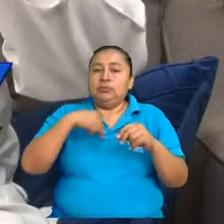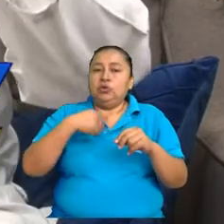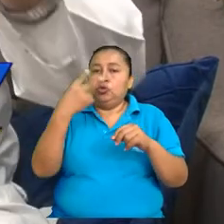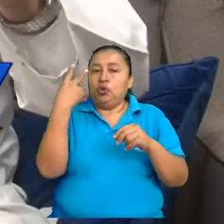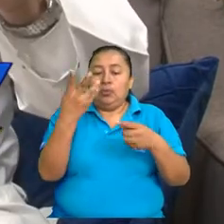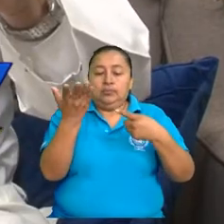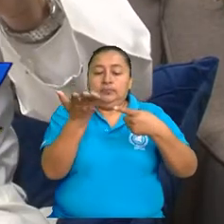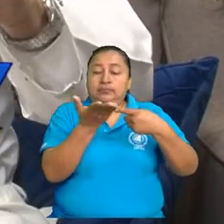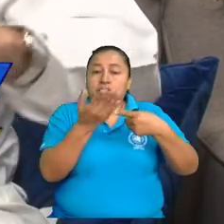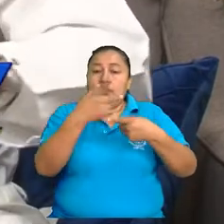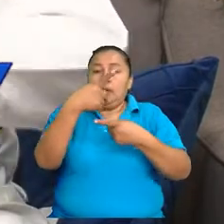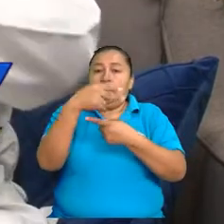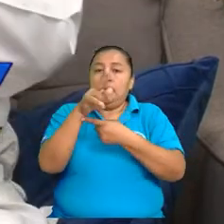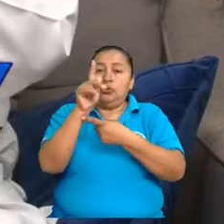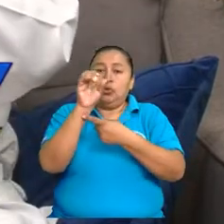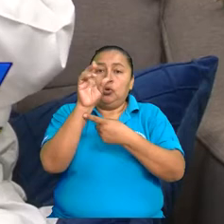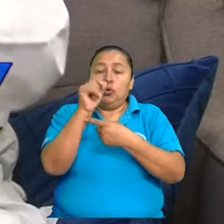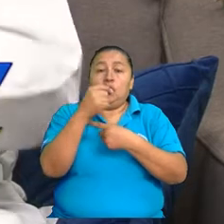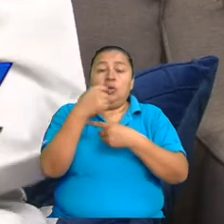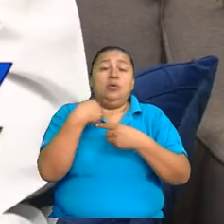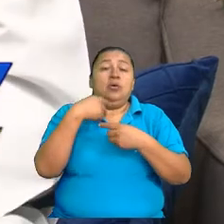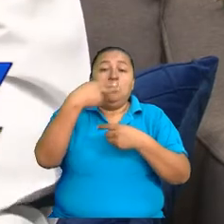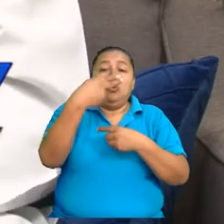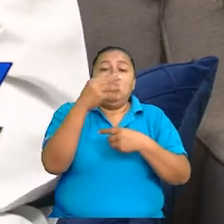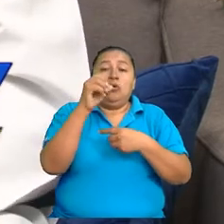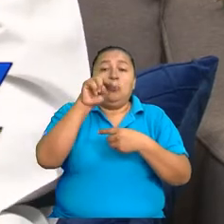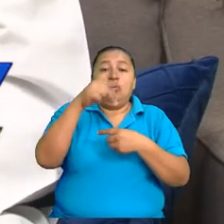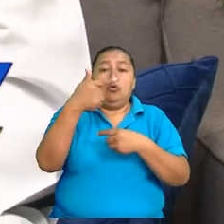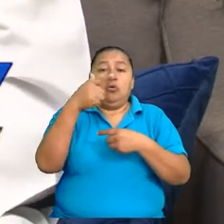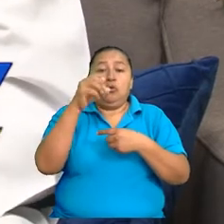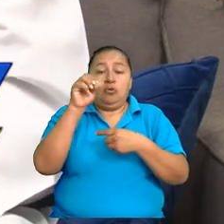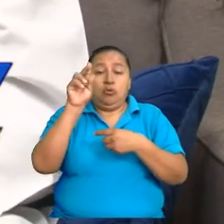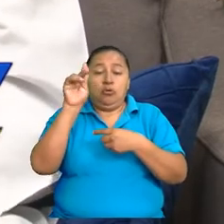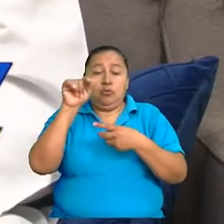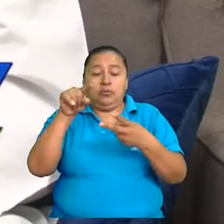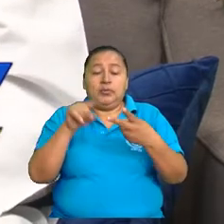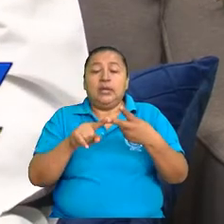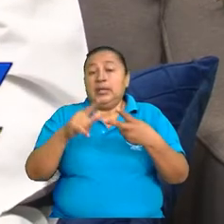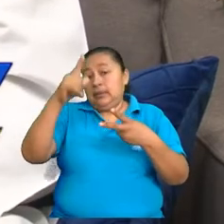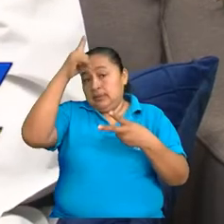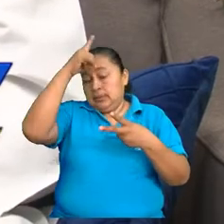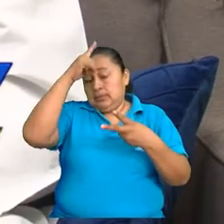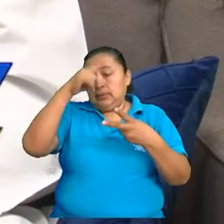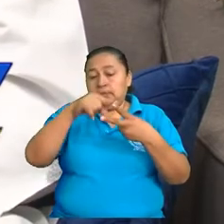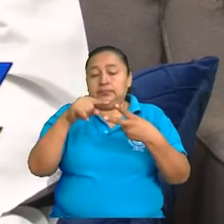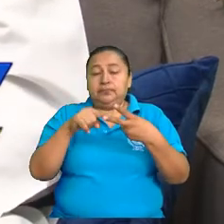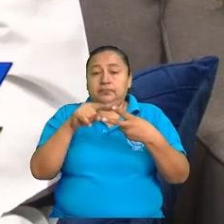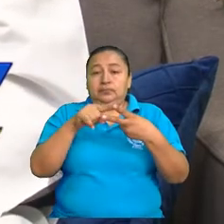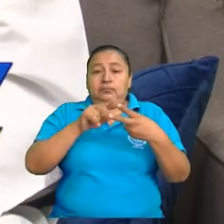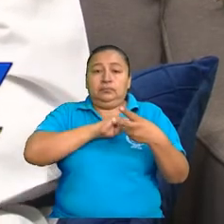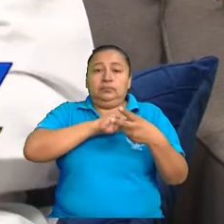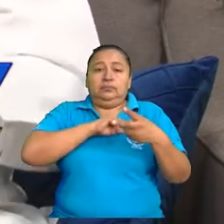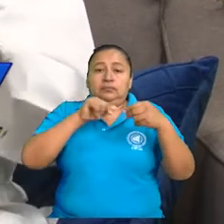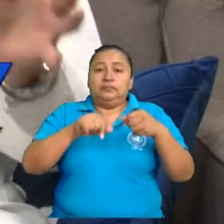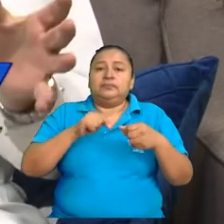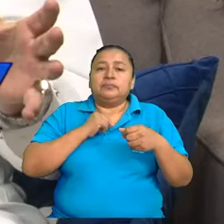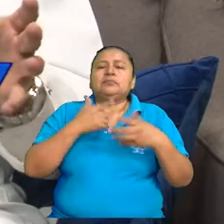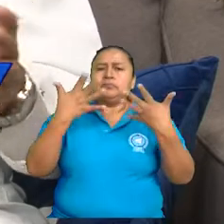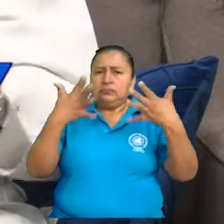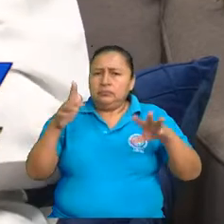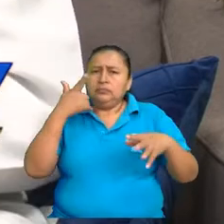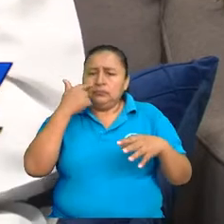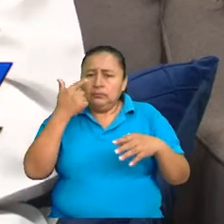okay. Que es el protocolo de Hong Kong y el otro el protocolo de Alemania. Estos protocolos son reconocidos a